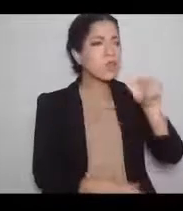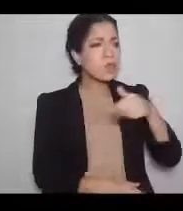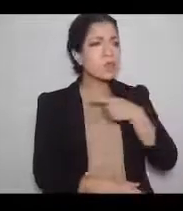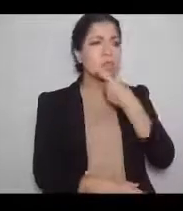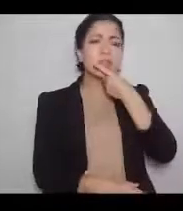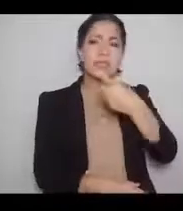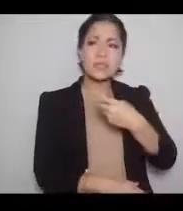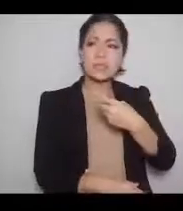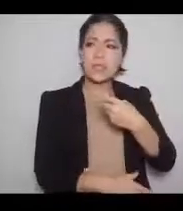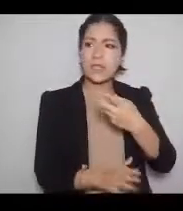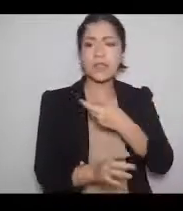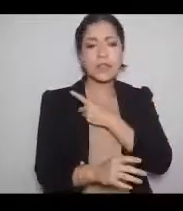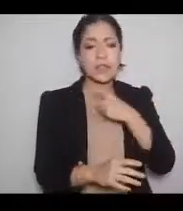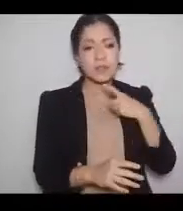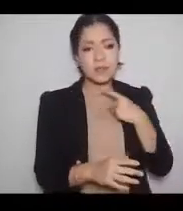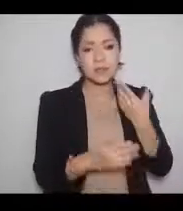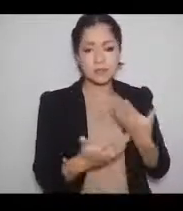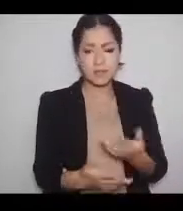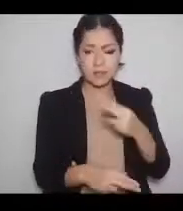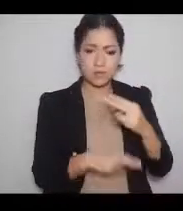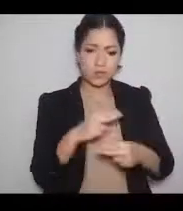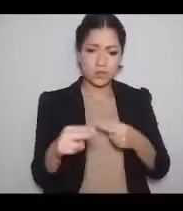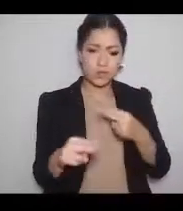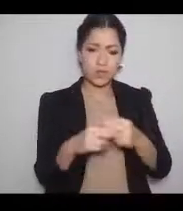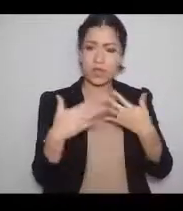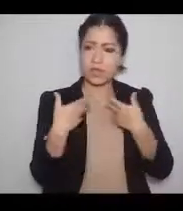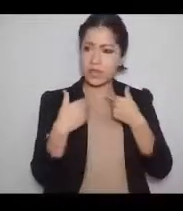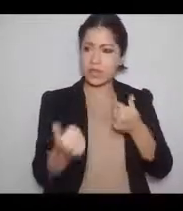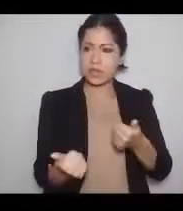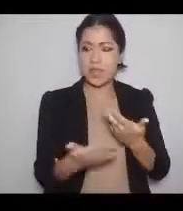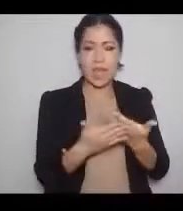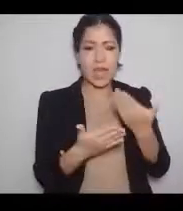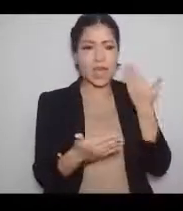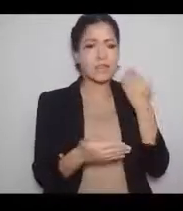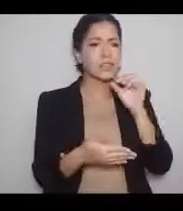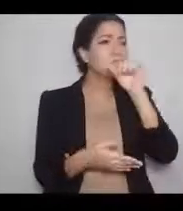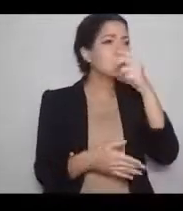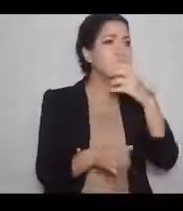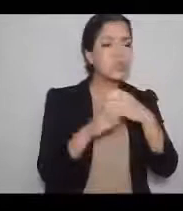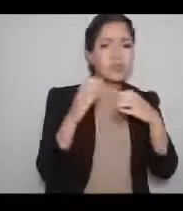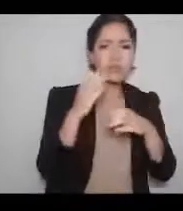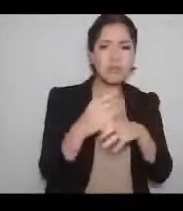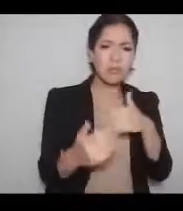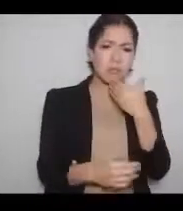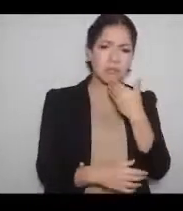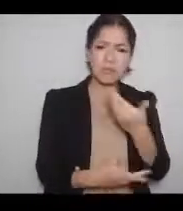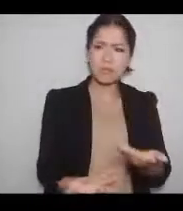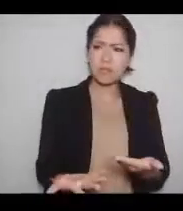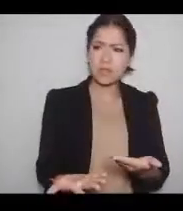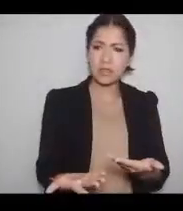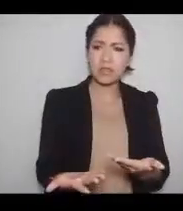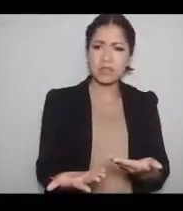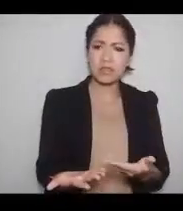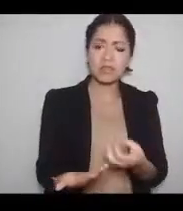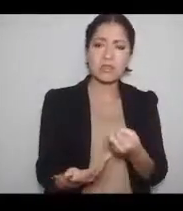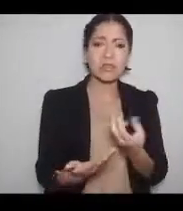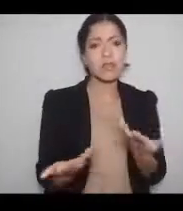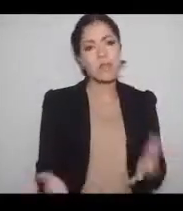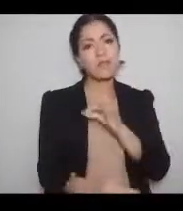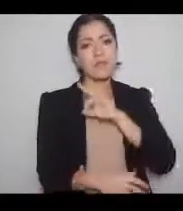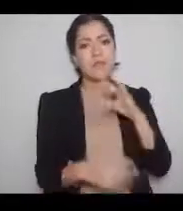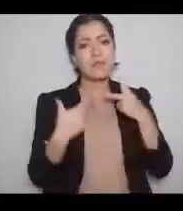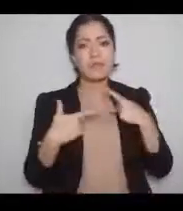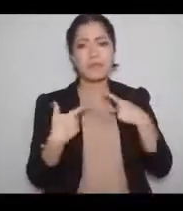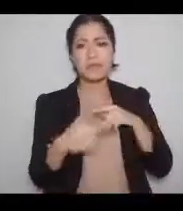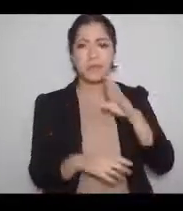universo antes de saber lo que ocurre del otro lado de la cama. Está muy bien. Es muy obvio. El público puede pensar eso por su